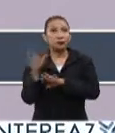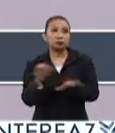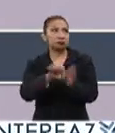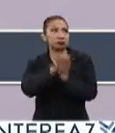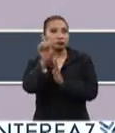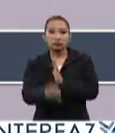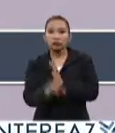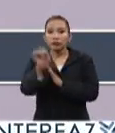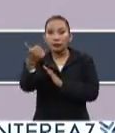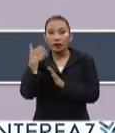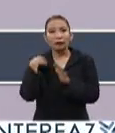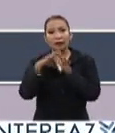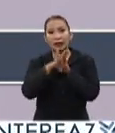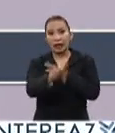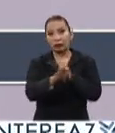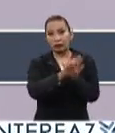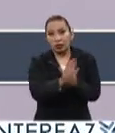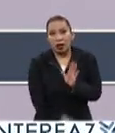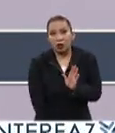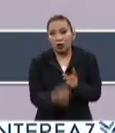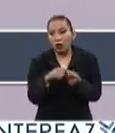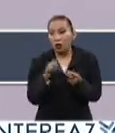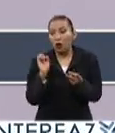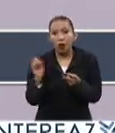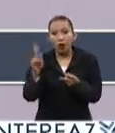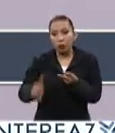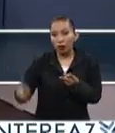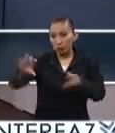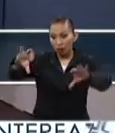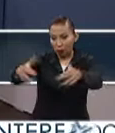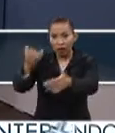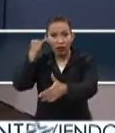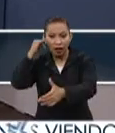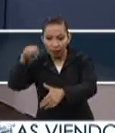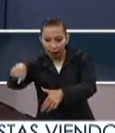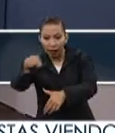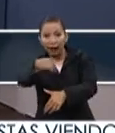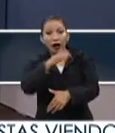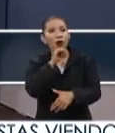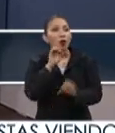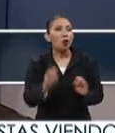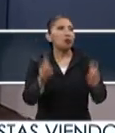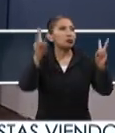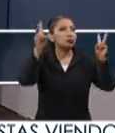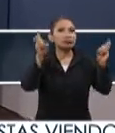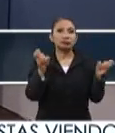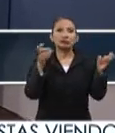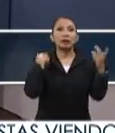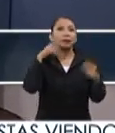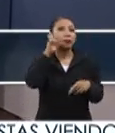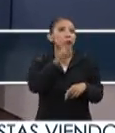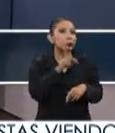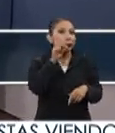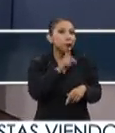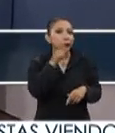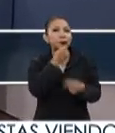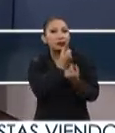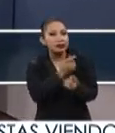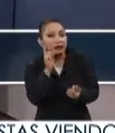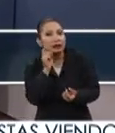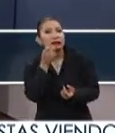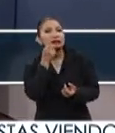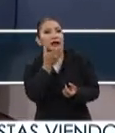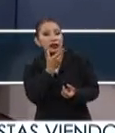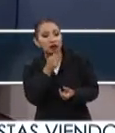materia de migrantes, por ejemplo, o en materia de pueblos y comunidades indígenas, o en materia de mujeres, de niñas,